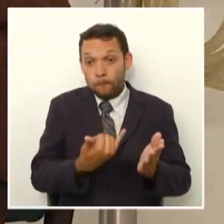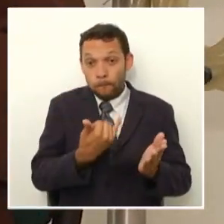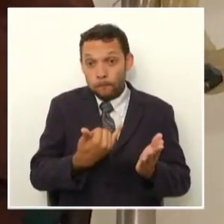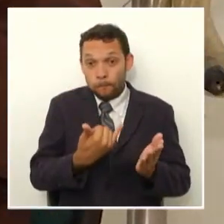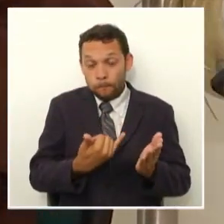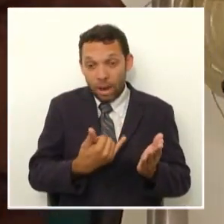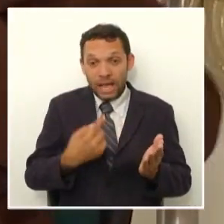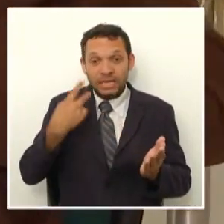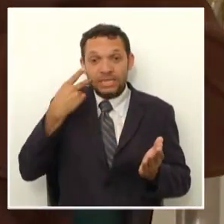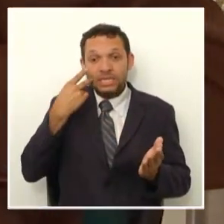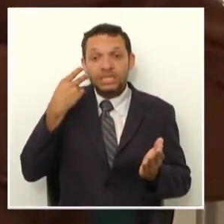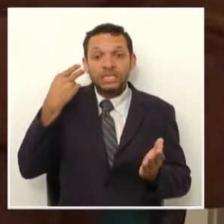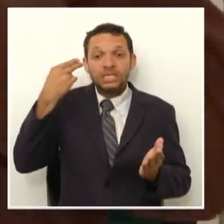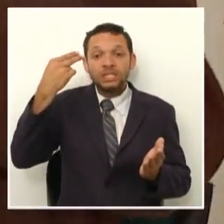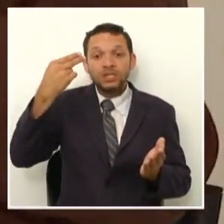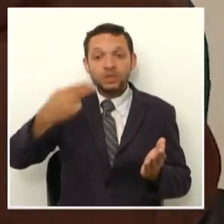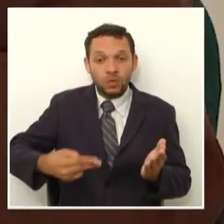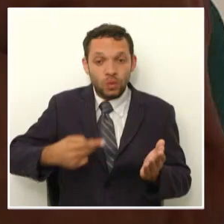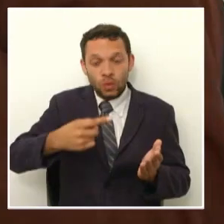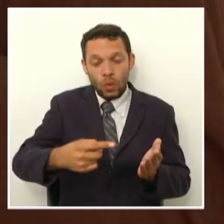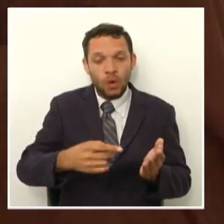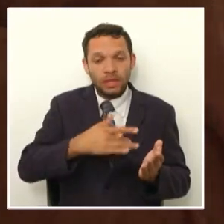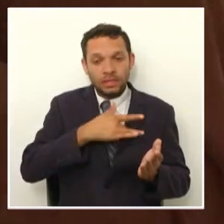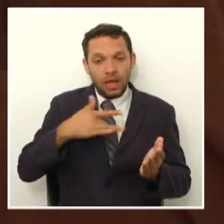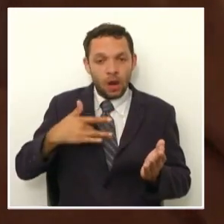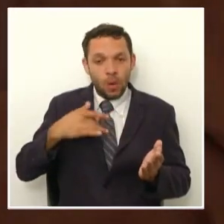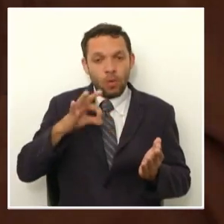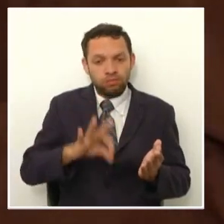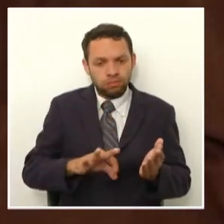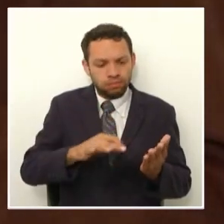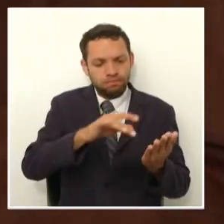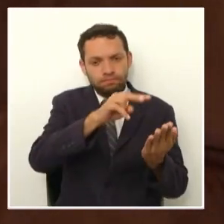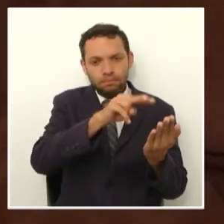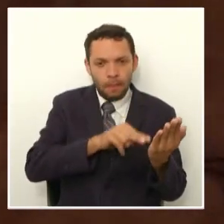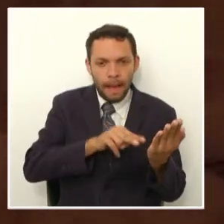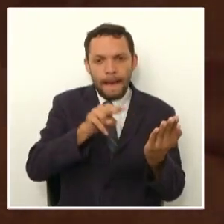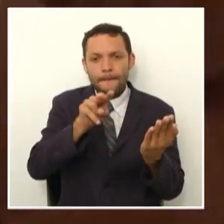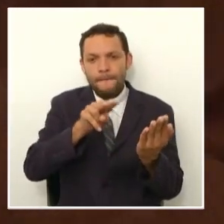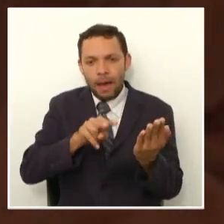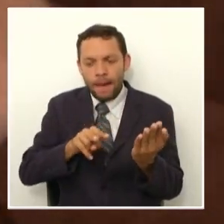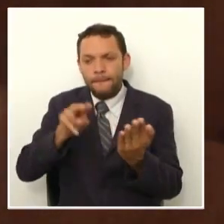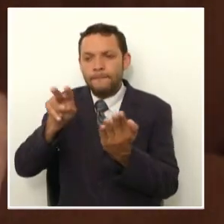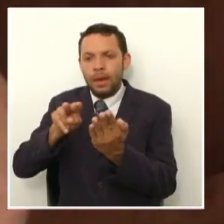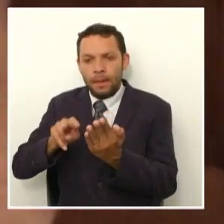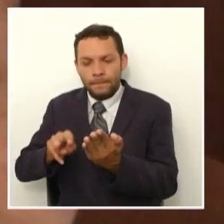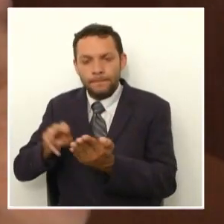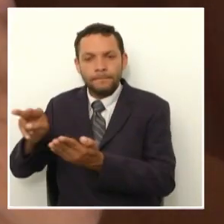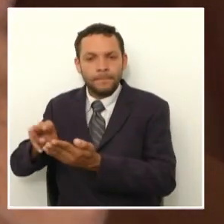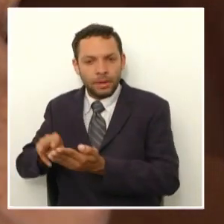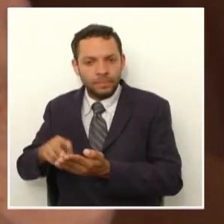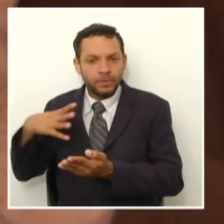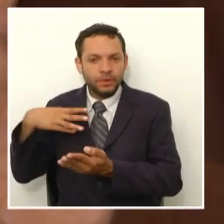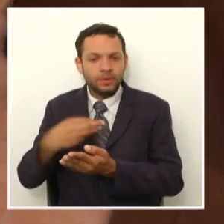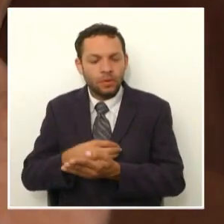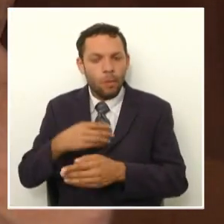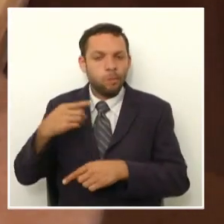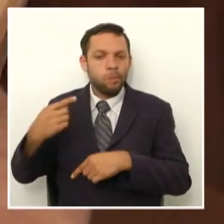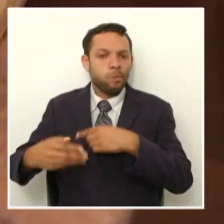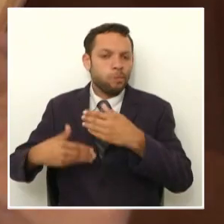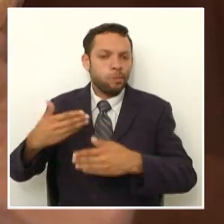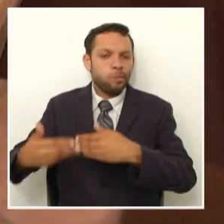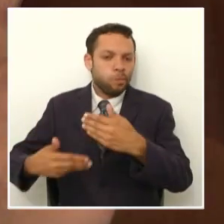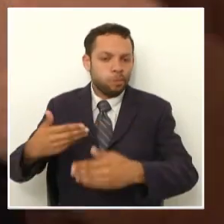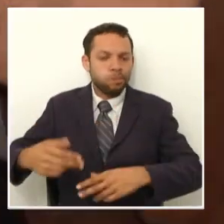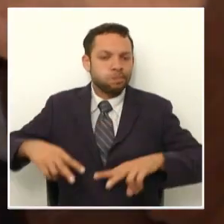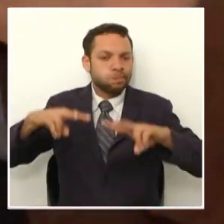historia de la Facultad de Medicina. Sobre esto hacemos investigación, ¿cierto? Para contar la historia, nuestra historia, porque